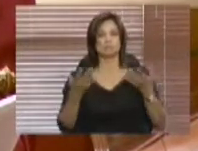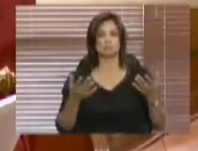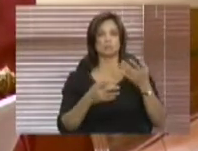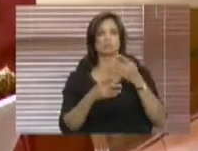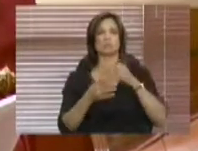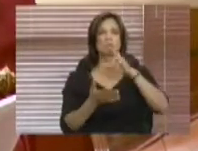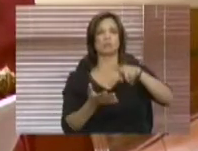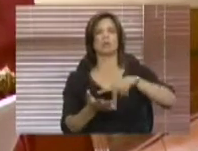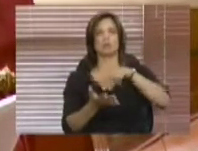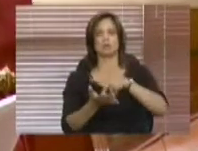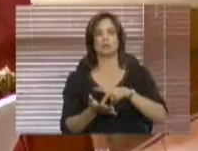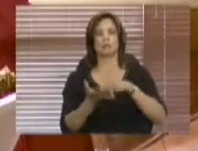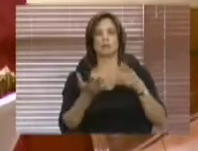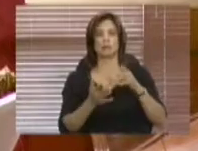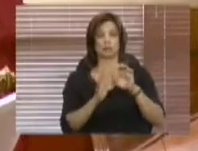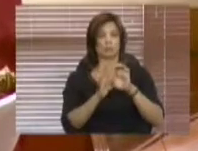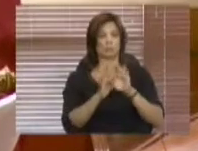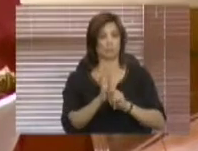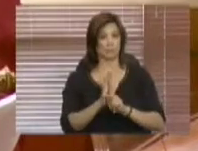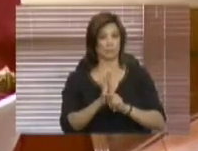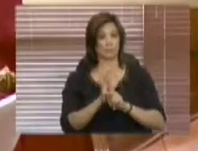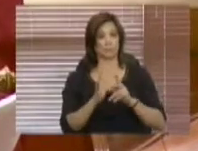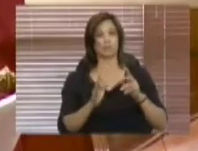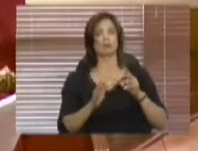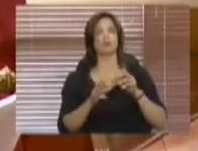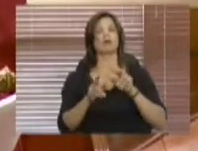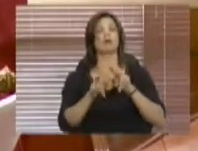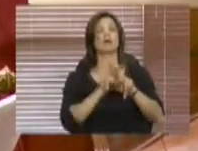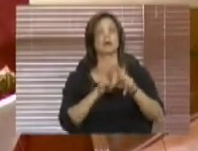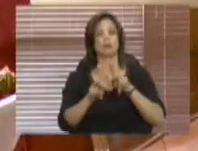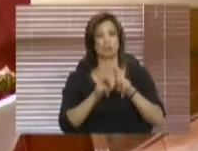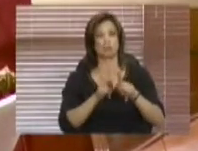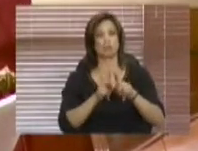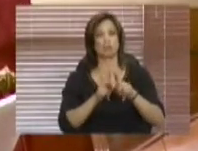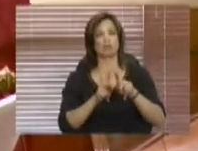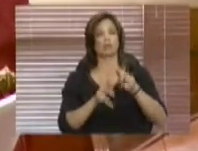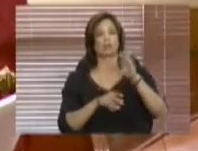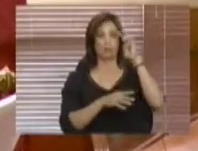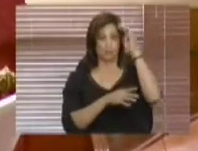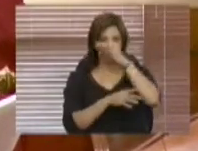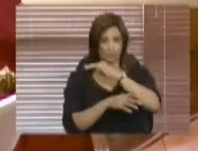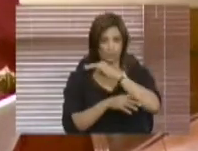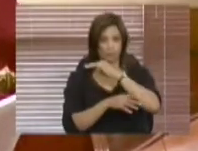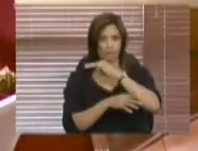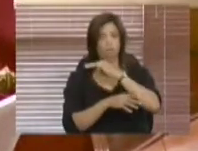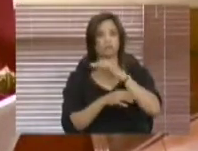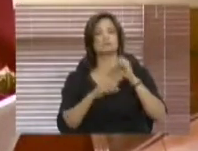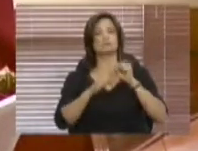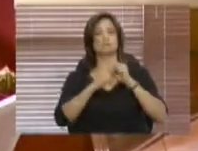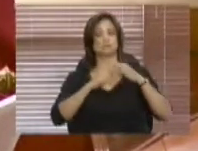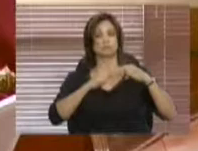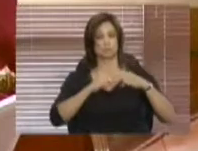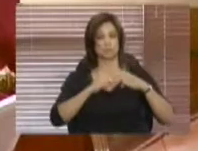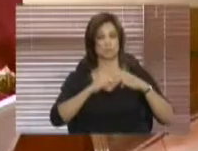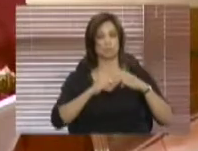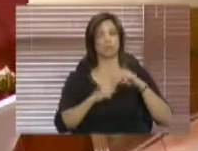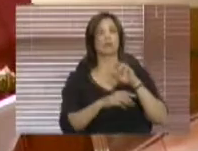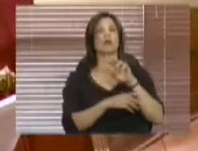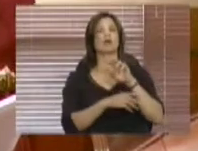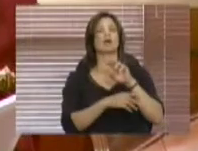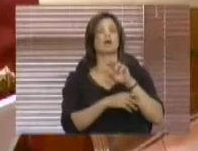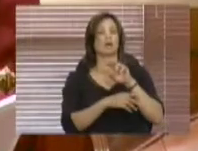las provincias Elías Piña, Puerto Plata, Espaillat, Samaná y